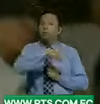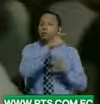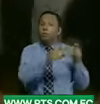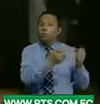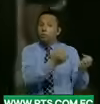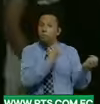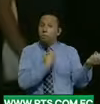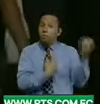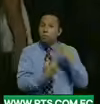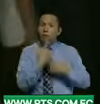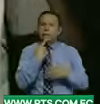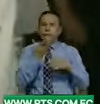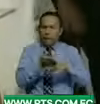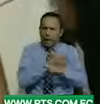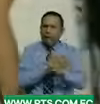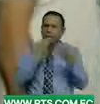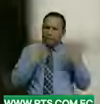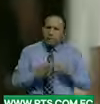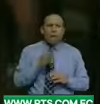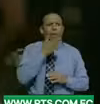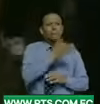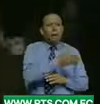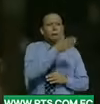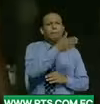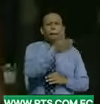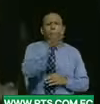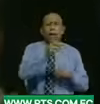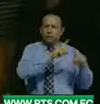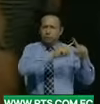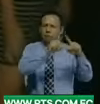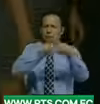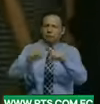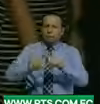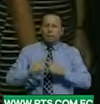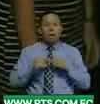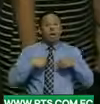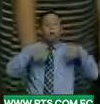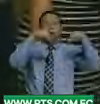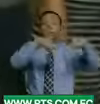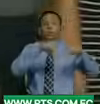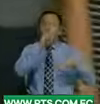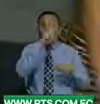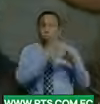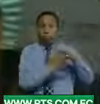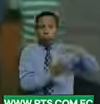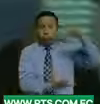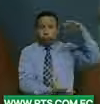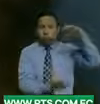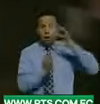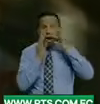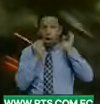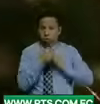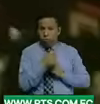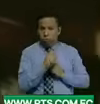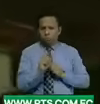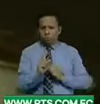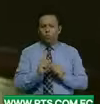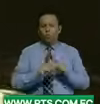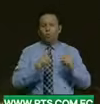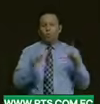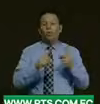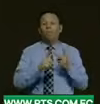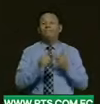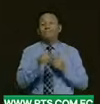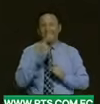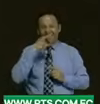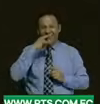que han visitado varios de los muñecos y acá tenemos no solamente a Doraemon, sino como ustedes pueden ver también, él es